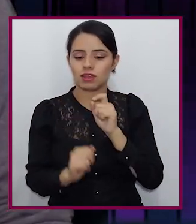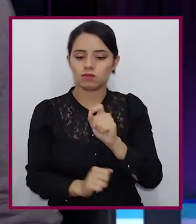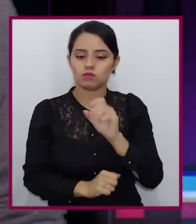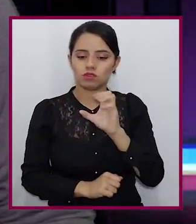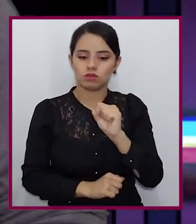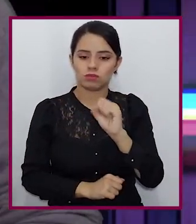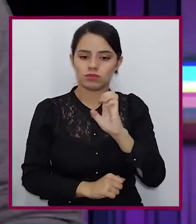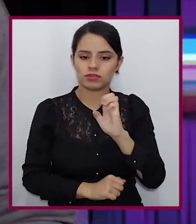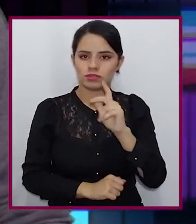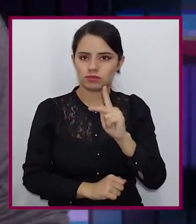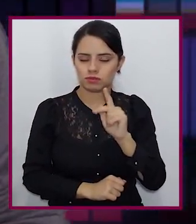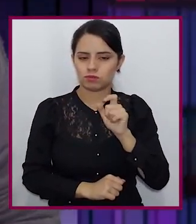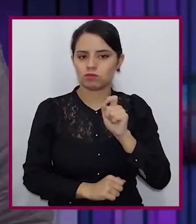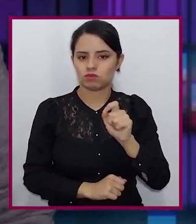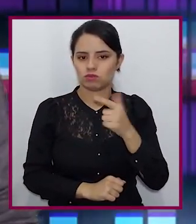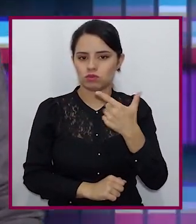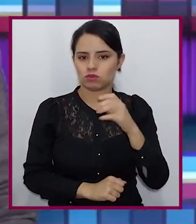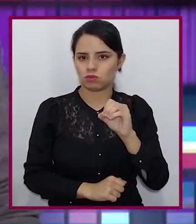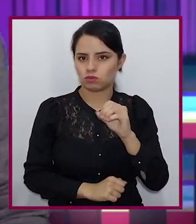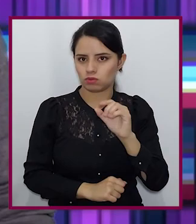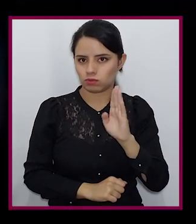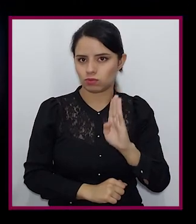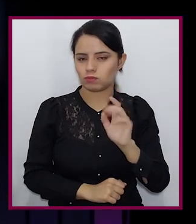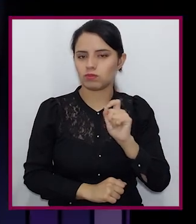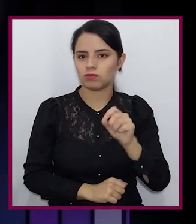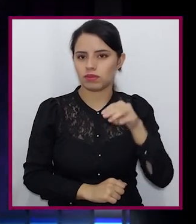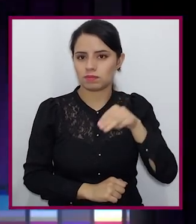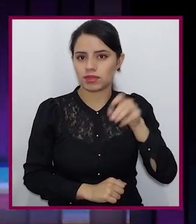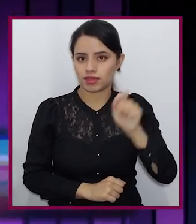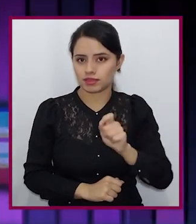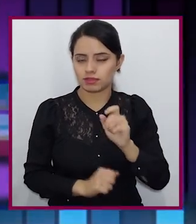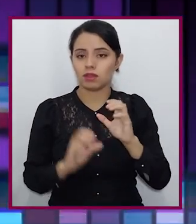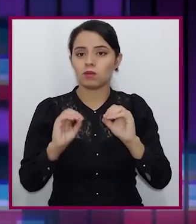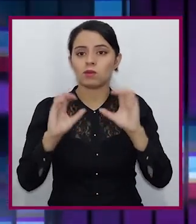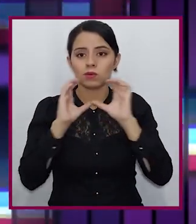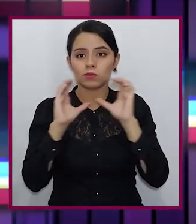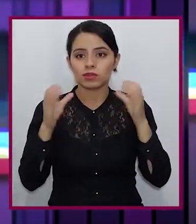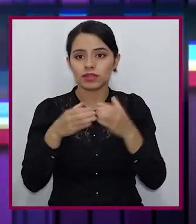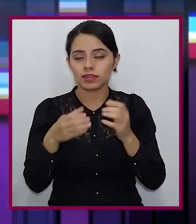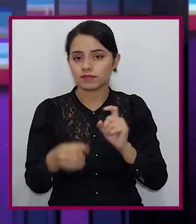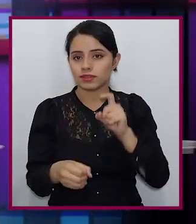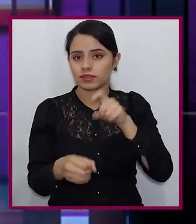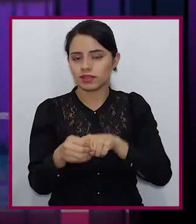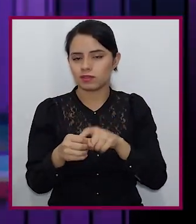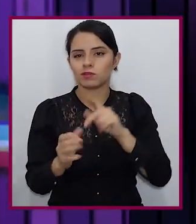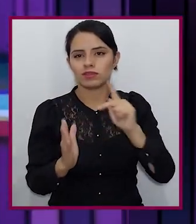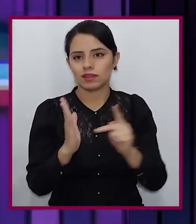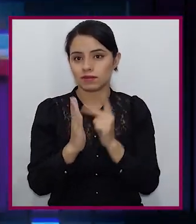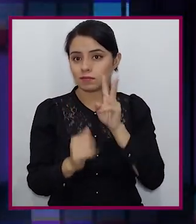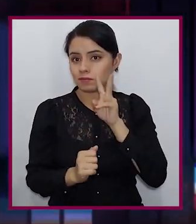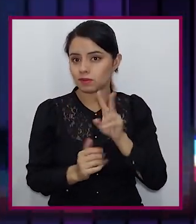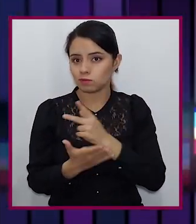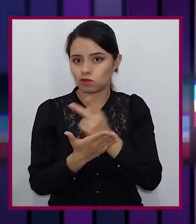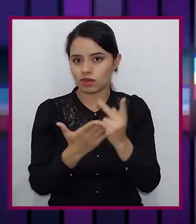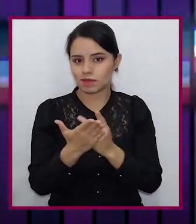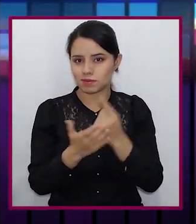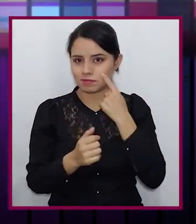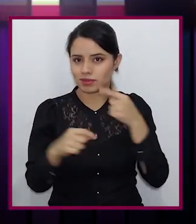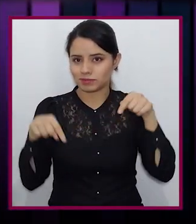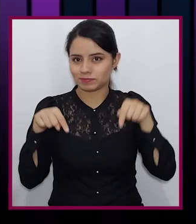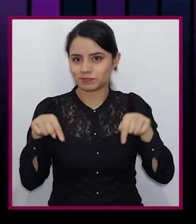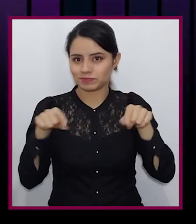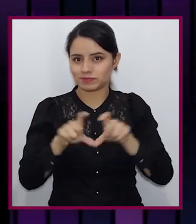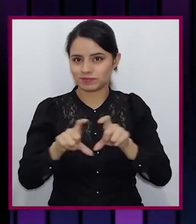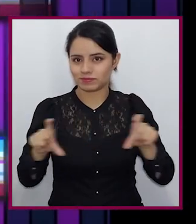jovenesencasa.cep.gov.mx o unirse a la comunidad de Jóvenes en Casa en Facebook. También pueden volver a ver los programas de Jóvenes en TV en la dirección que aparece